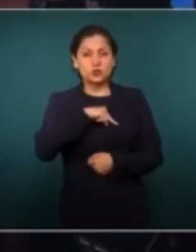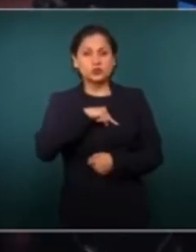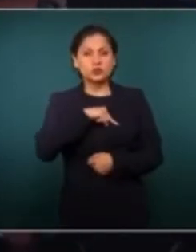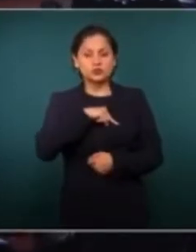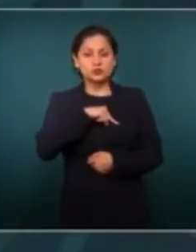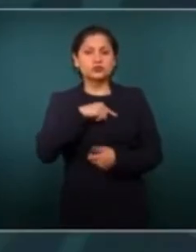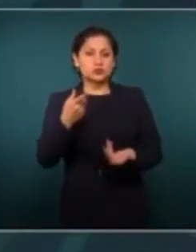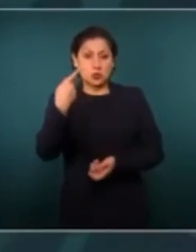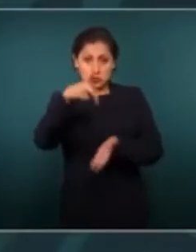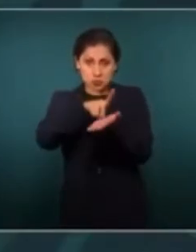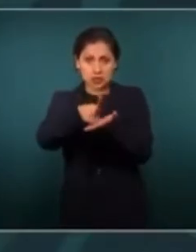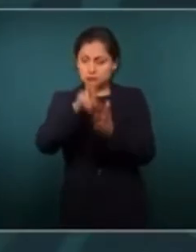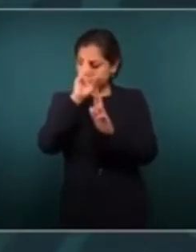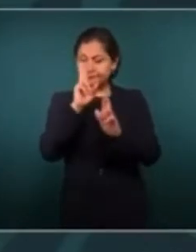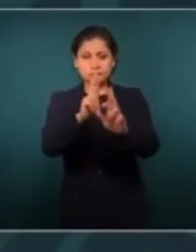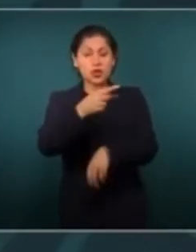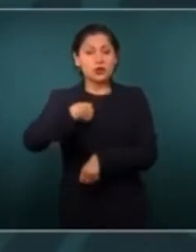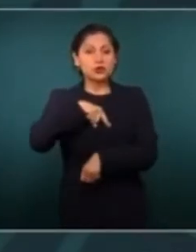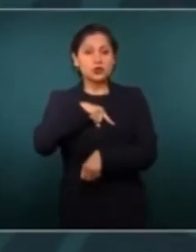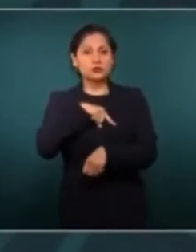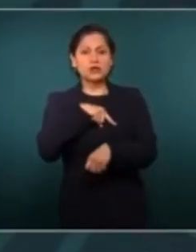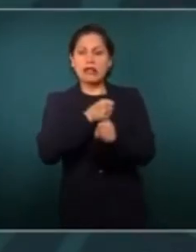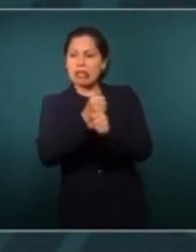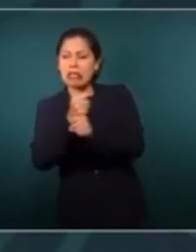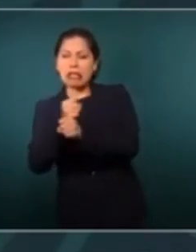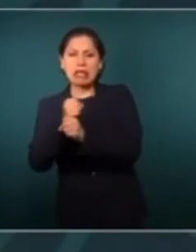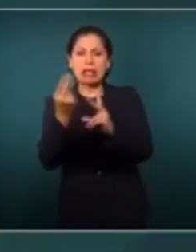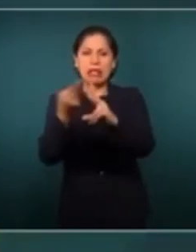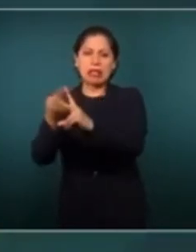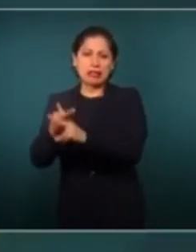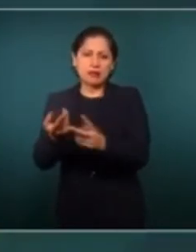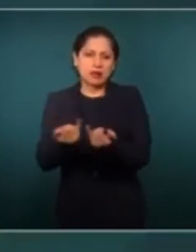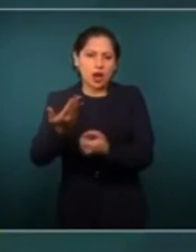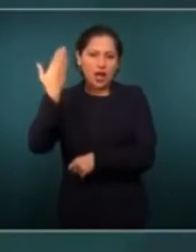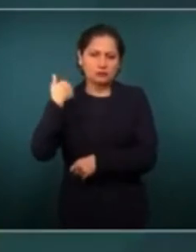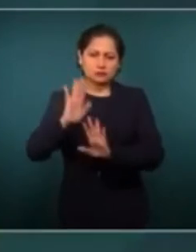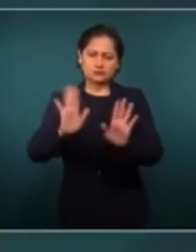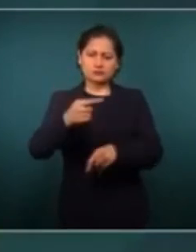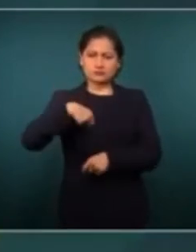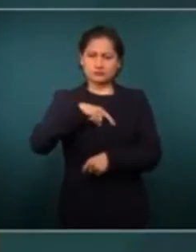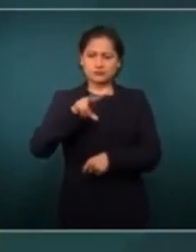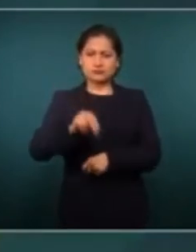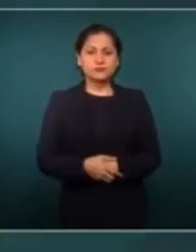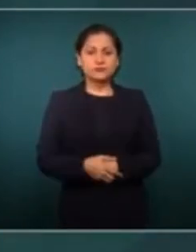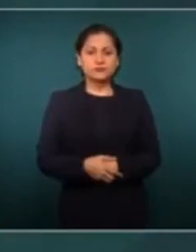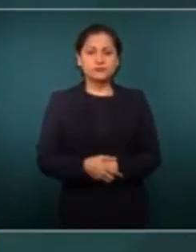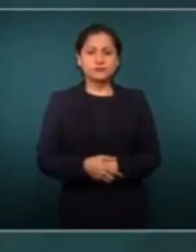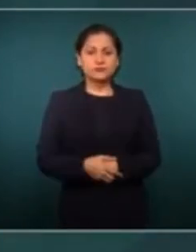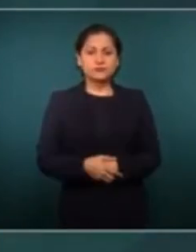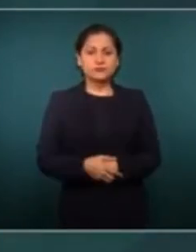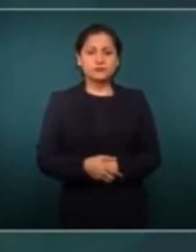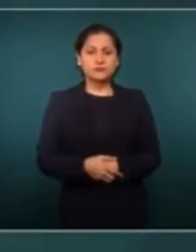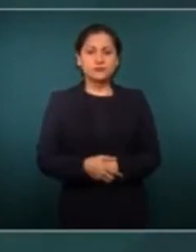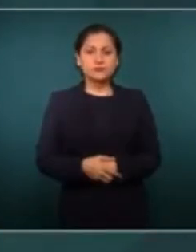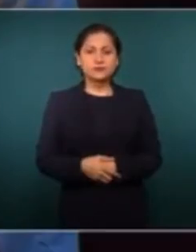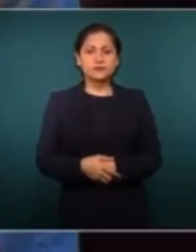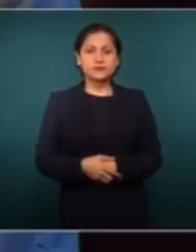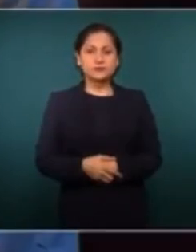respetuosos de derechos humanos, no van a haber masacres como las había antes, no.